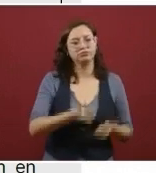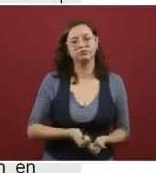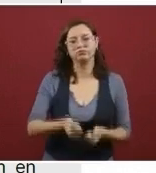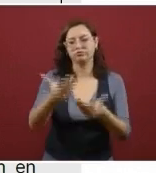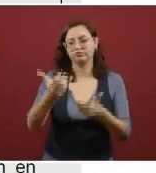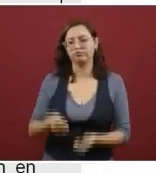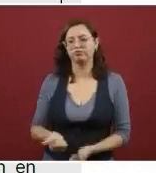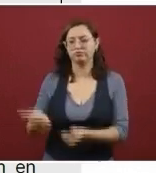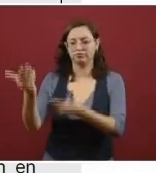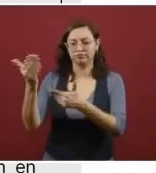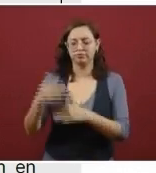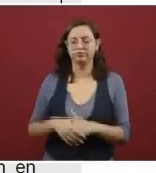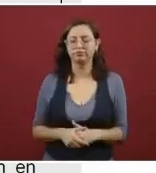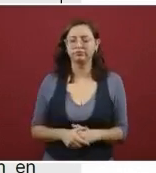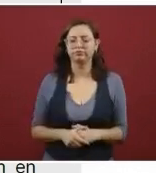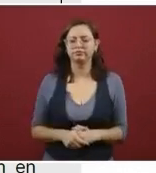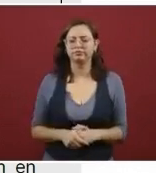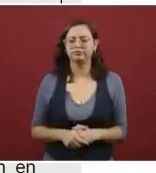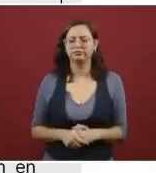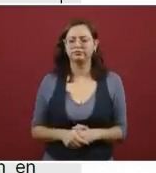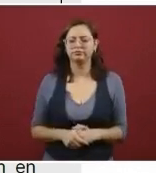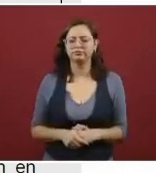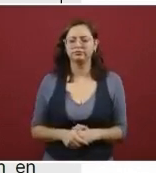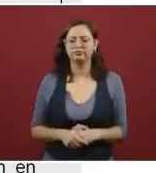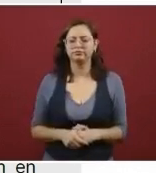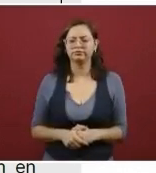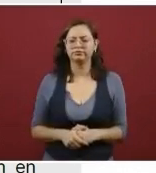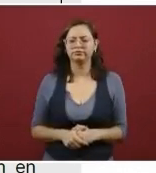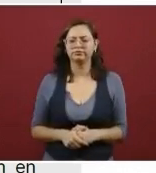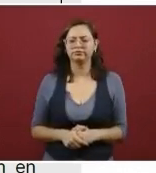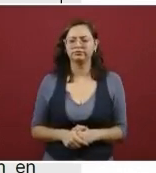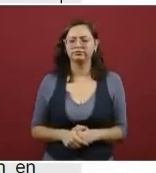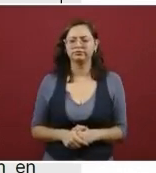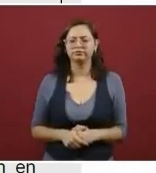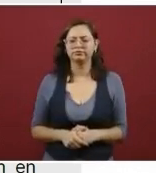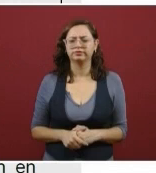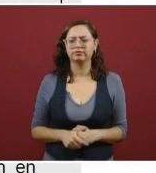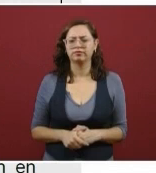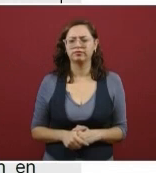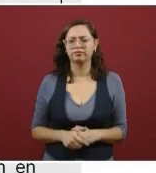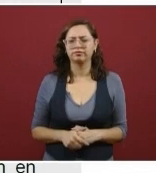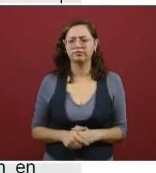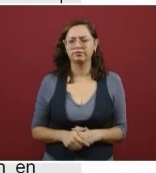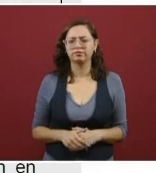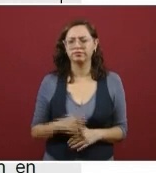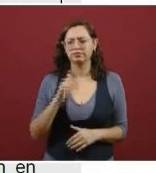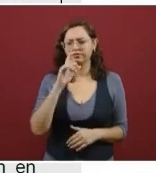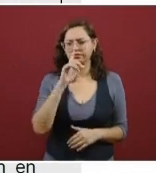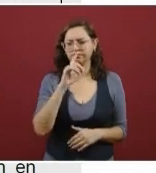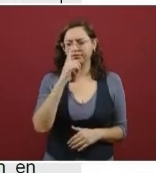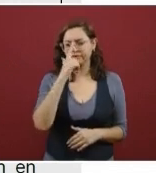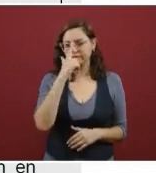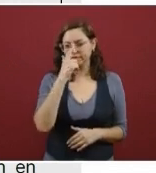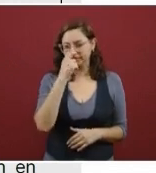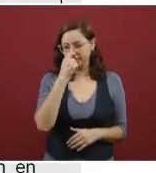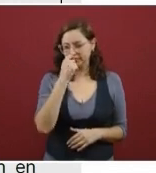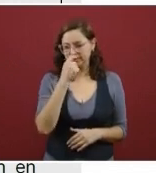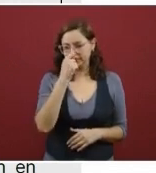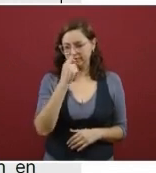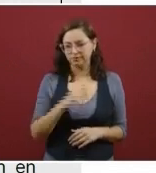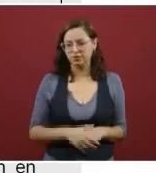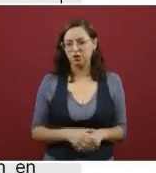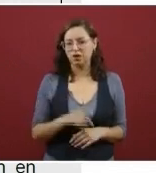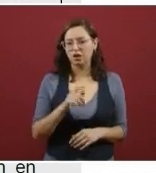de barriles, de manera que transportábamos 5.4, que era el 76%, en ese momento